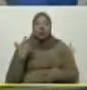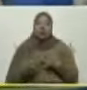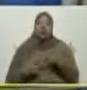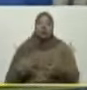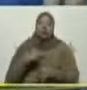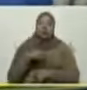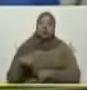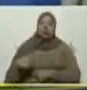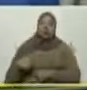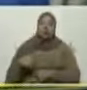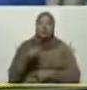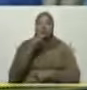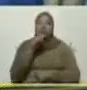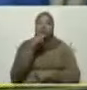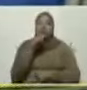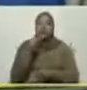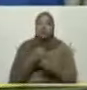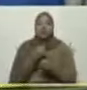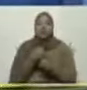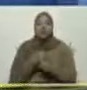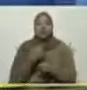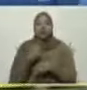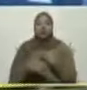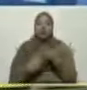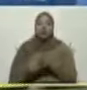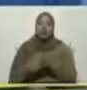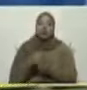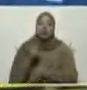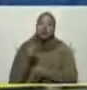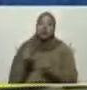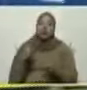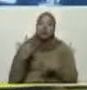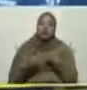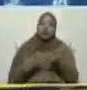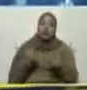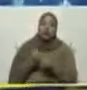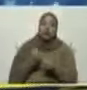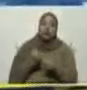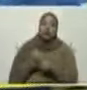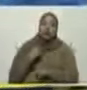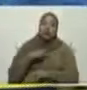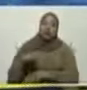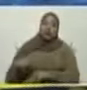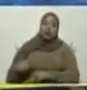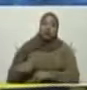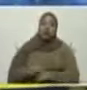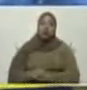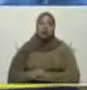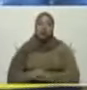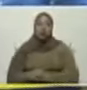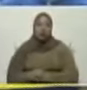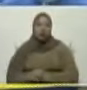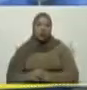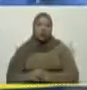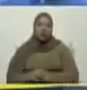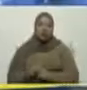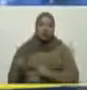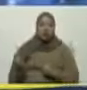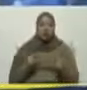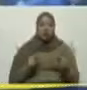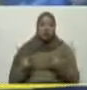todo por eso es clave trabajar trabajar y